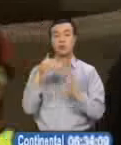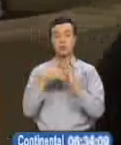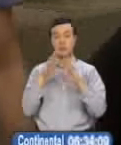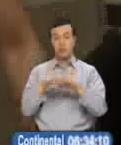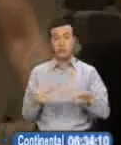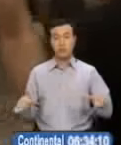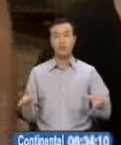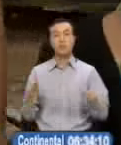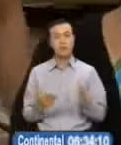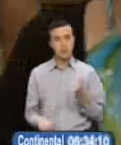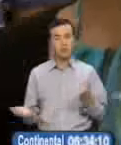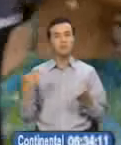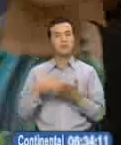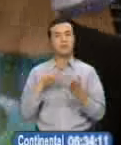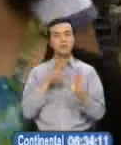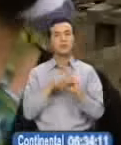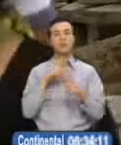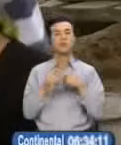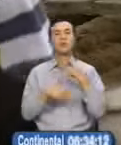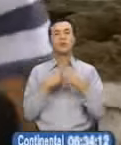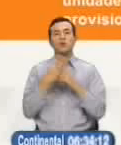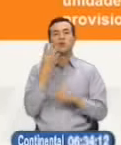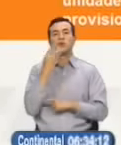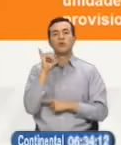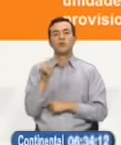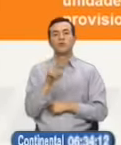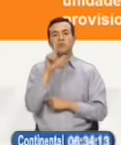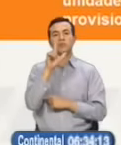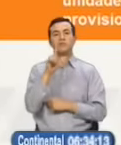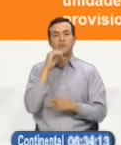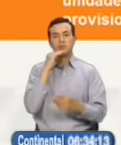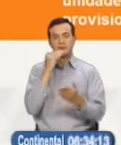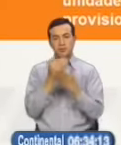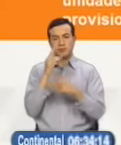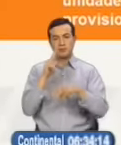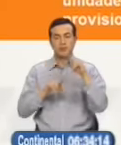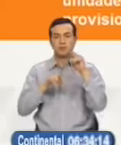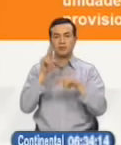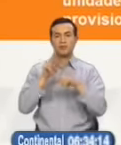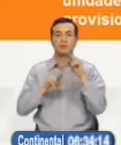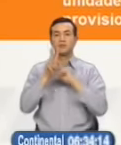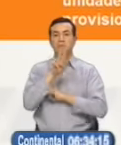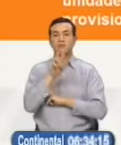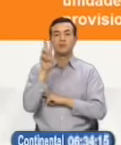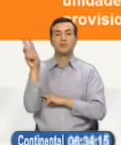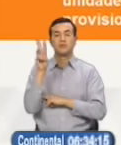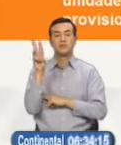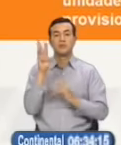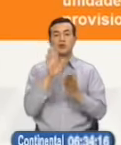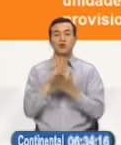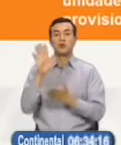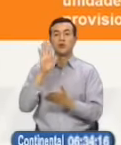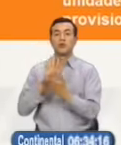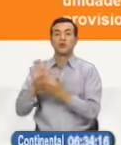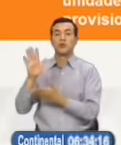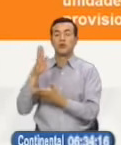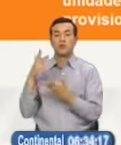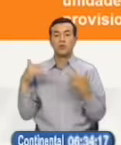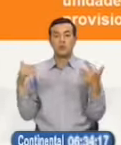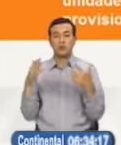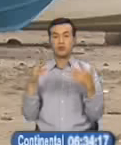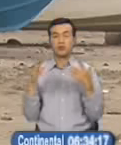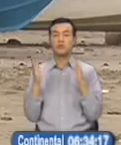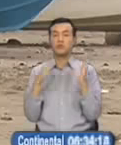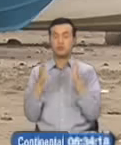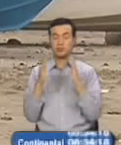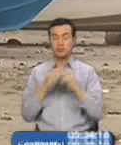alumnos pudieron retornar a las aulas el pasado 4 de julio. Gracias a la construcción de 26 unidades educativas